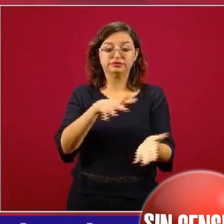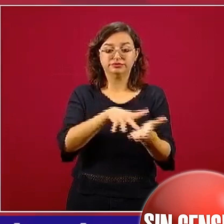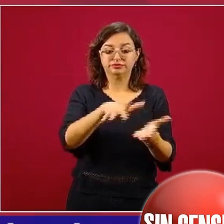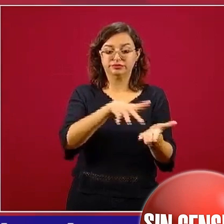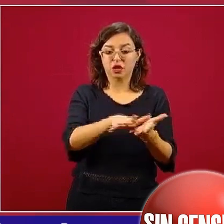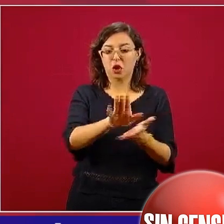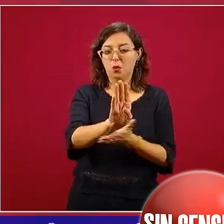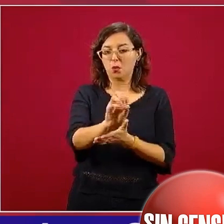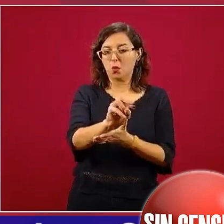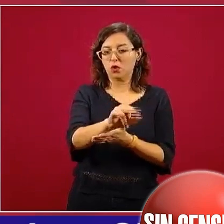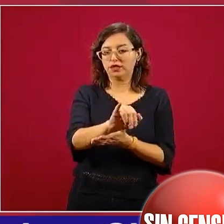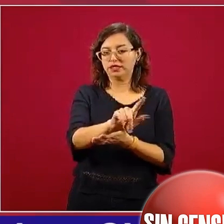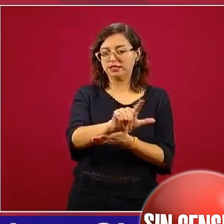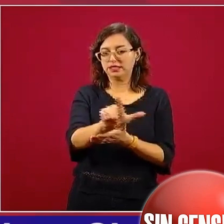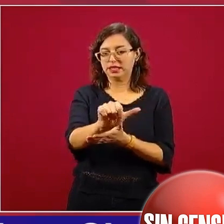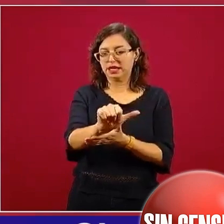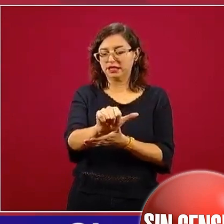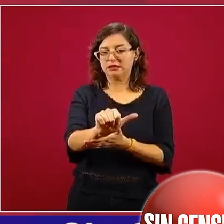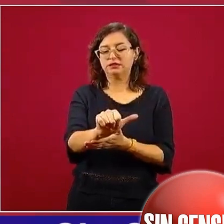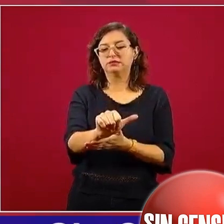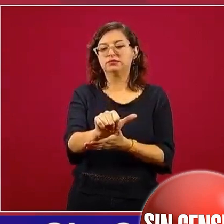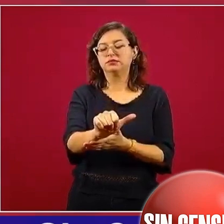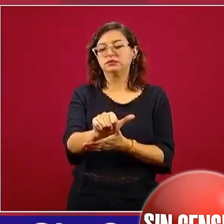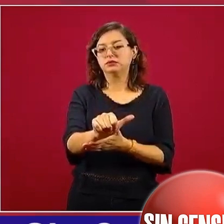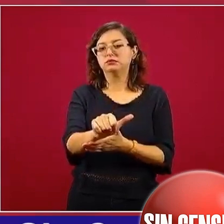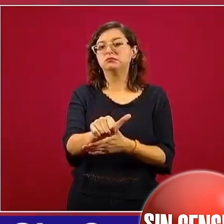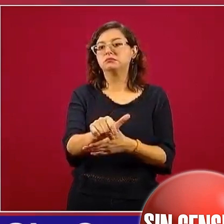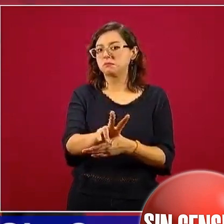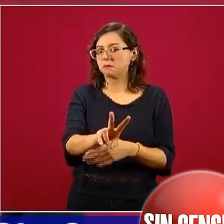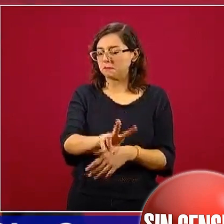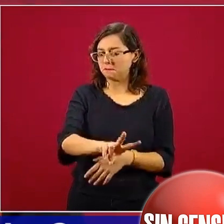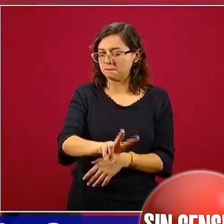Bonilla, estaba muy fuerte